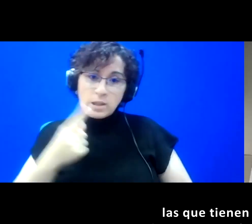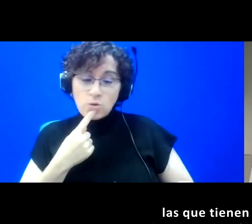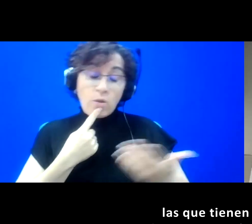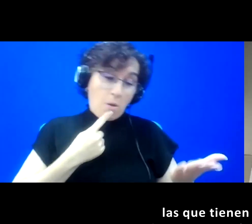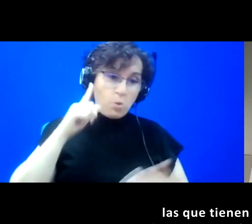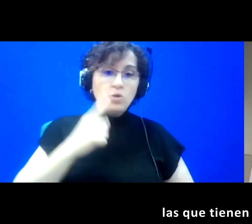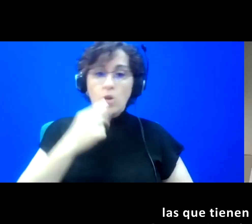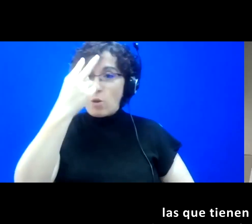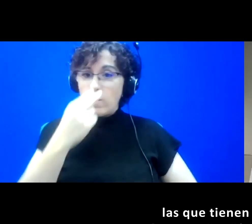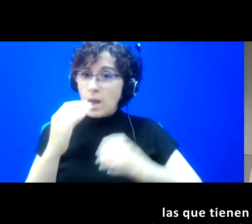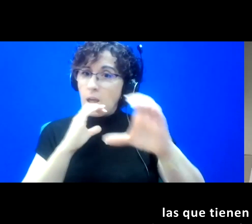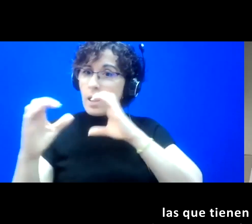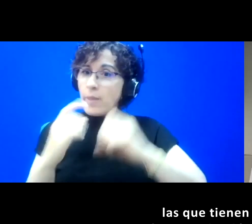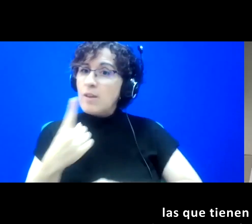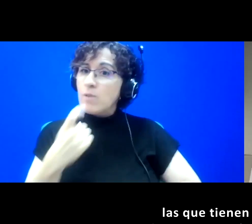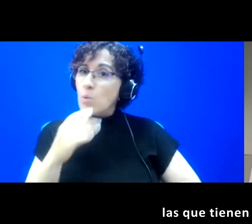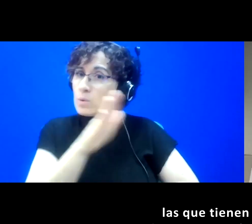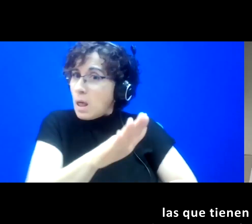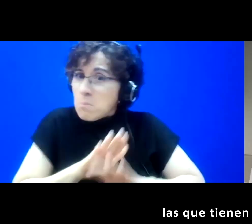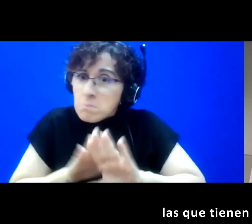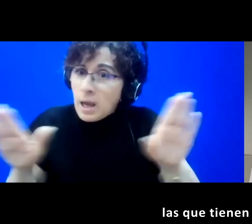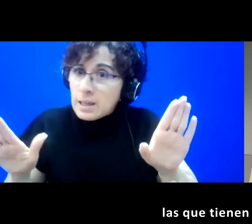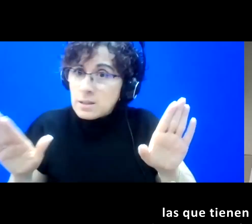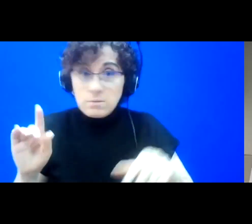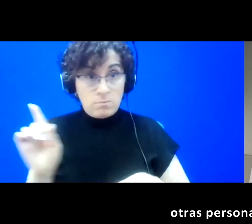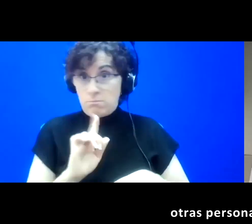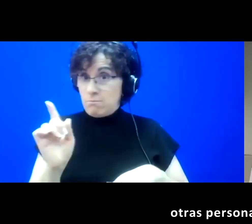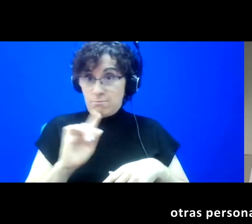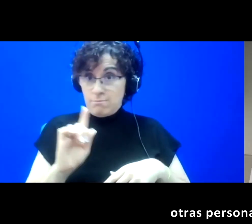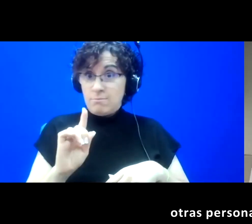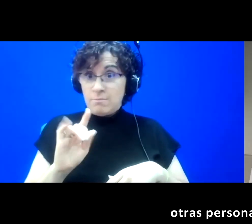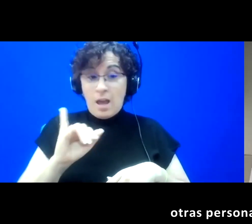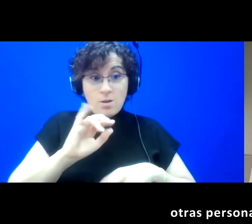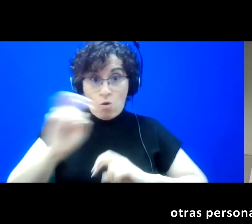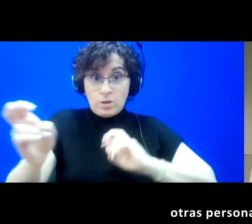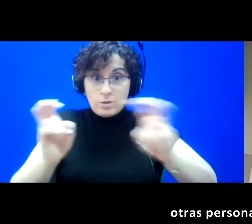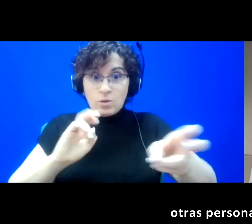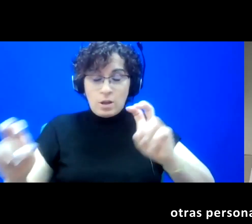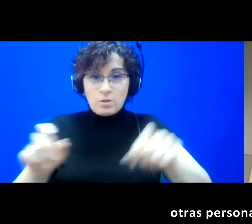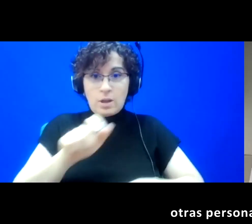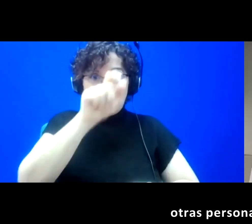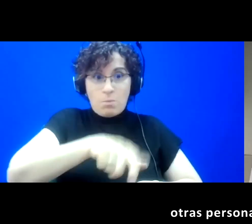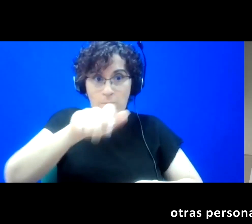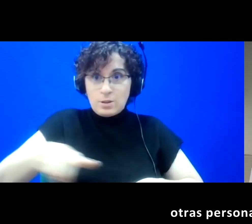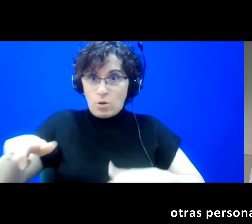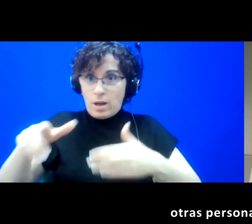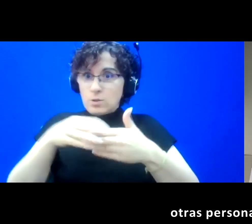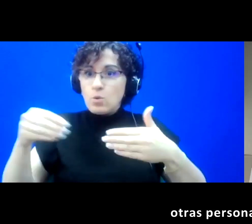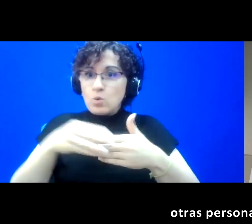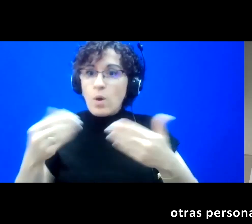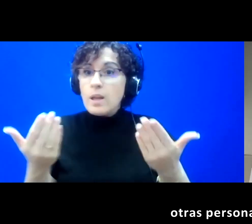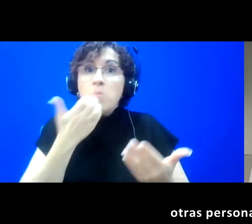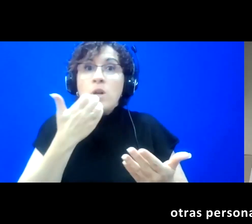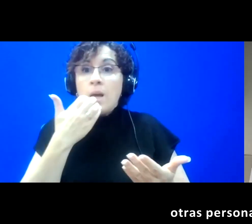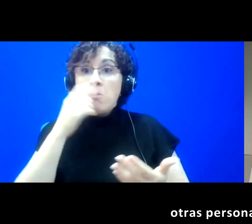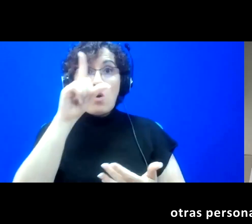de comunicación, sino también otras personas usuarias que no entienden la